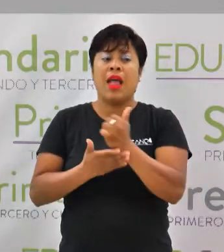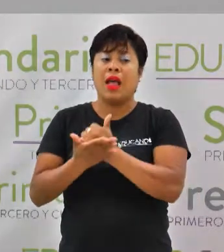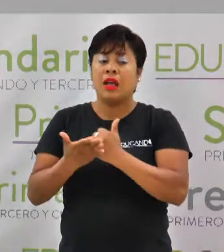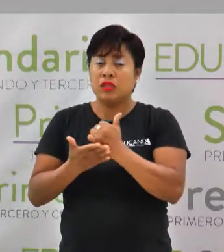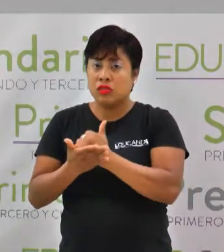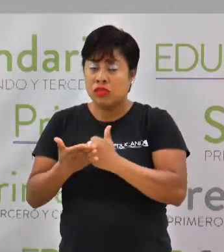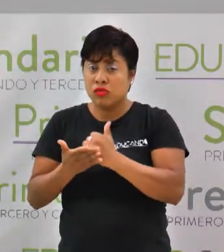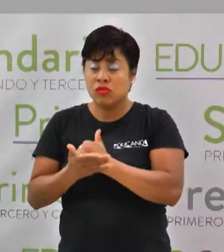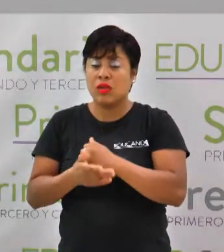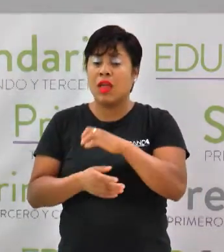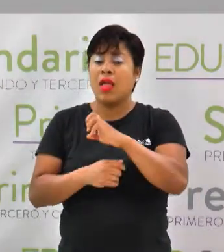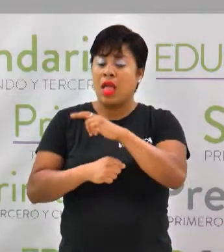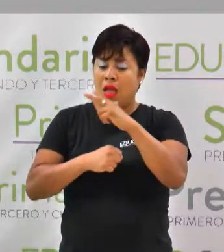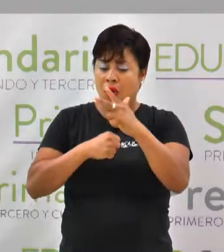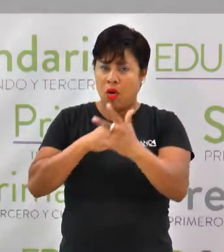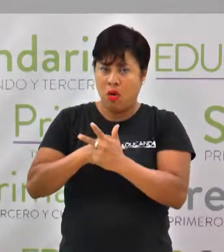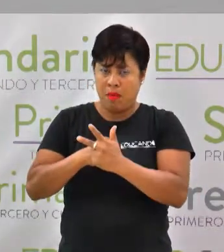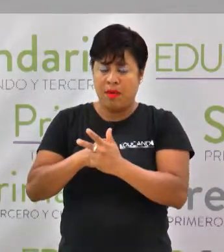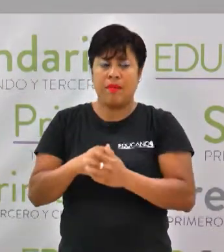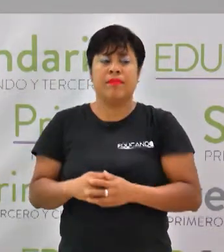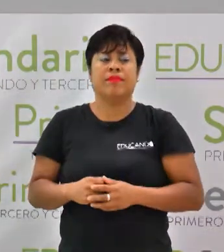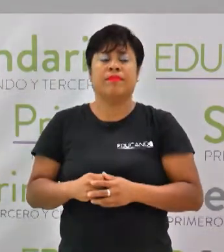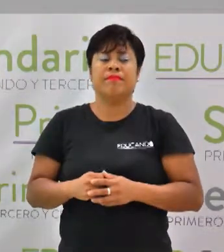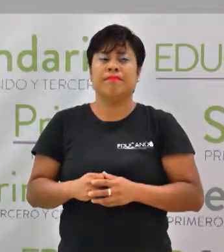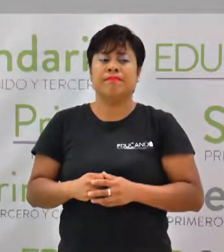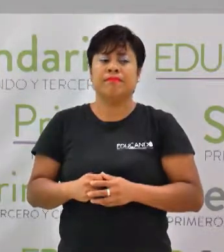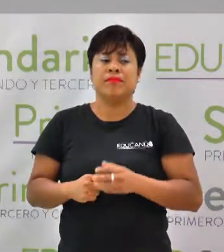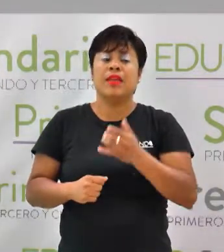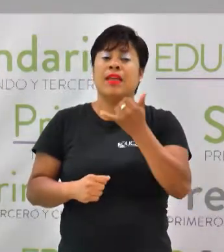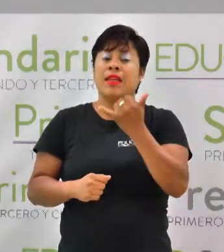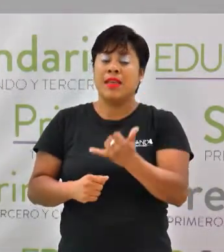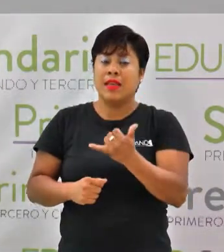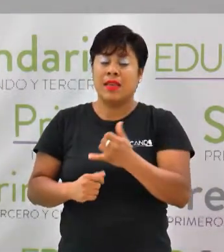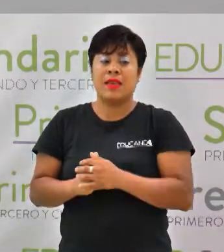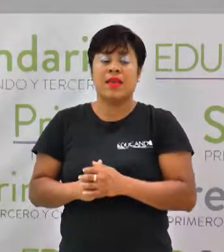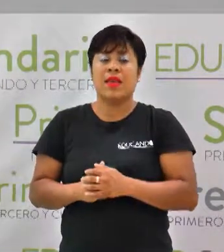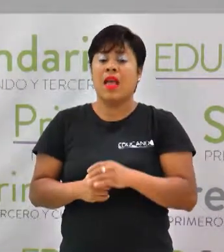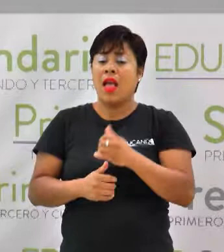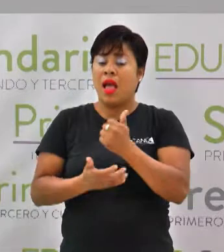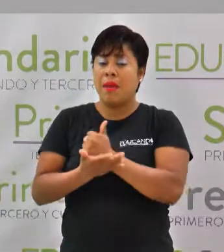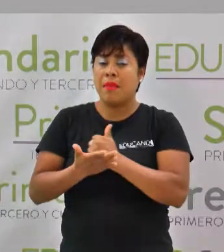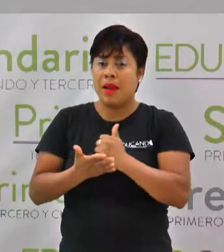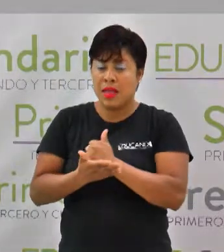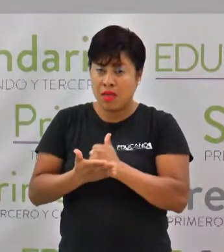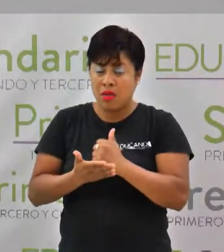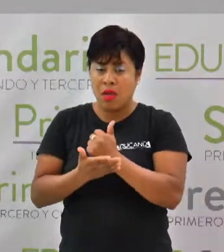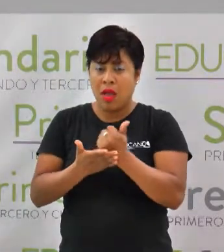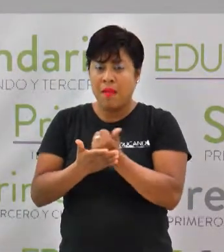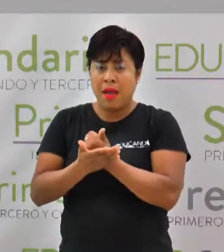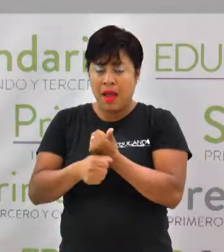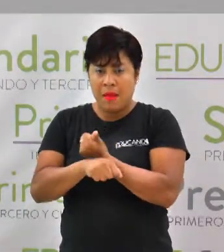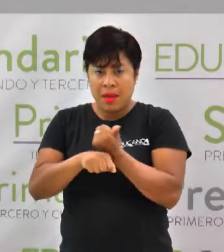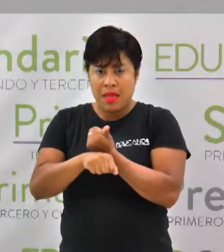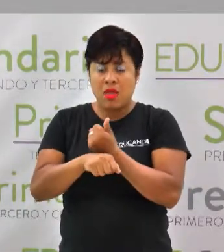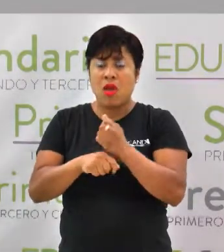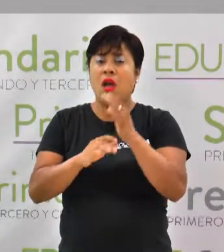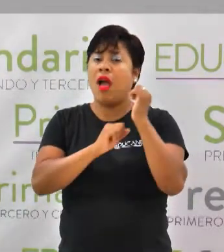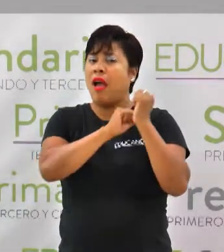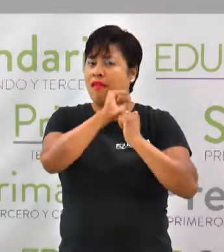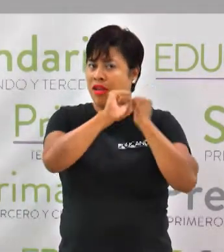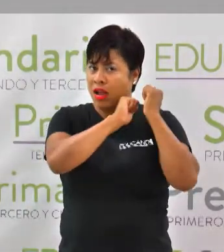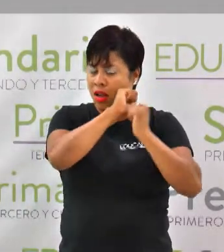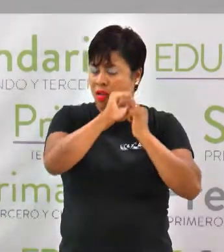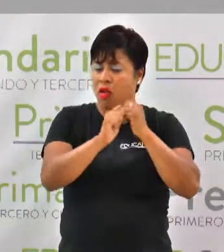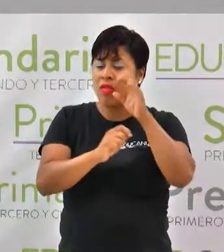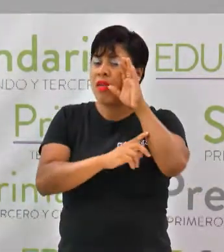de azul está el continente europeo y De amarillo está el continente africano